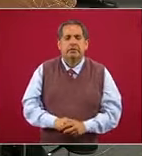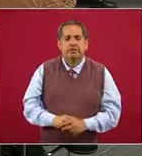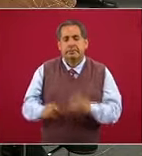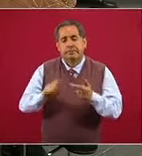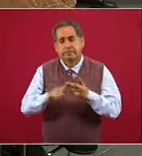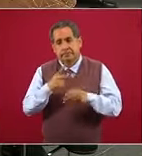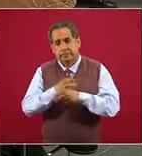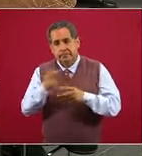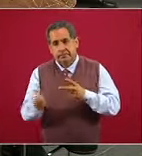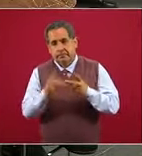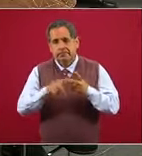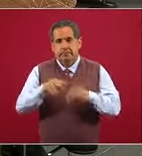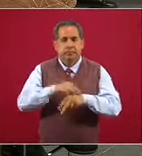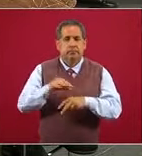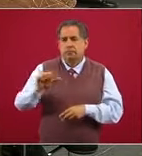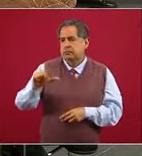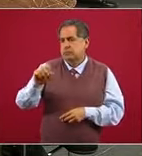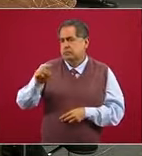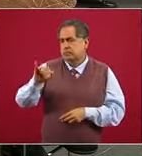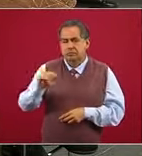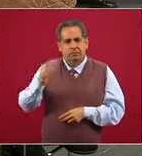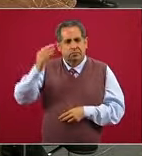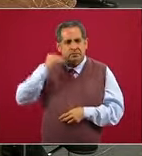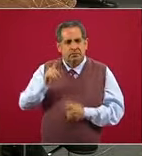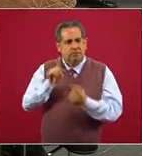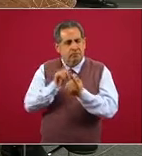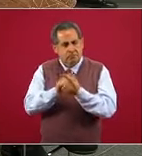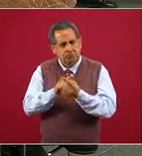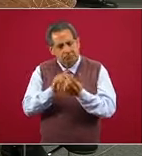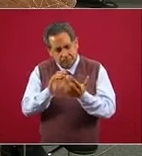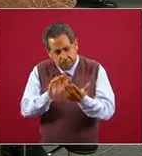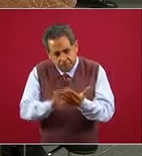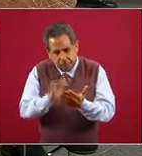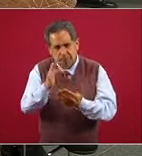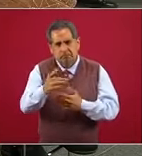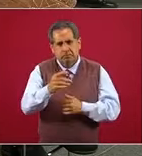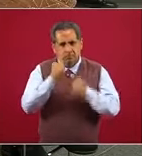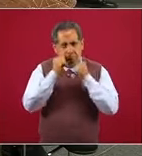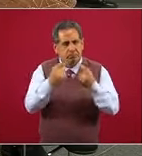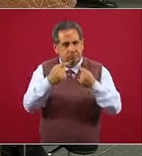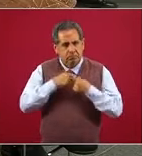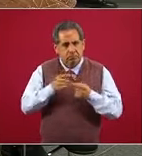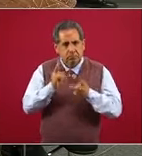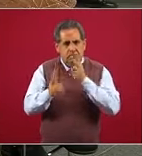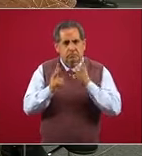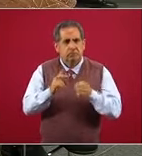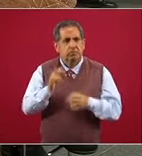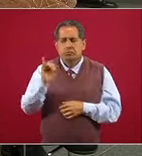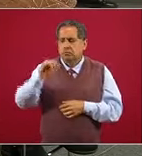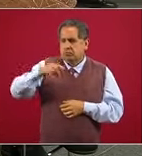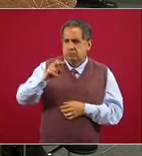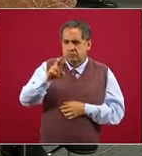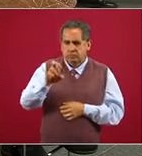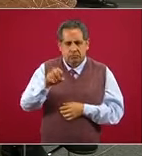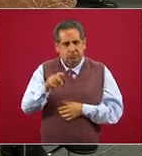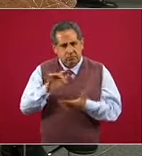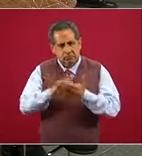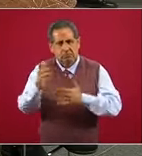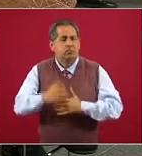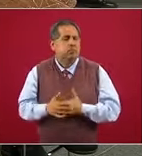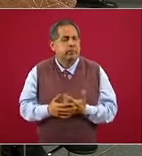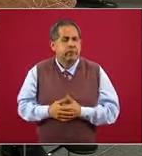mi segunda pregunta, doctora Lomía, ahora que tuve oportunidad, y no voy a dejar de agradecerle que me haya dado la oportunidad de estar en el INDRE,